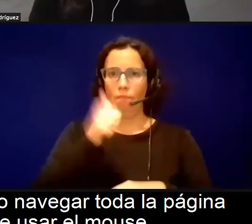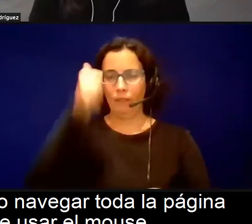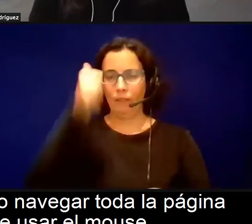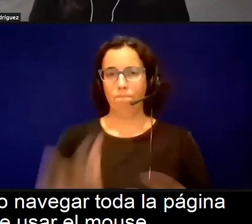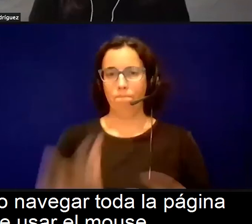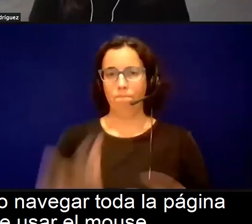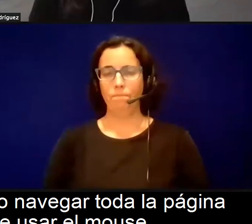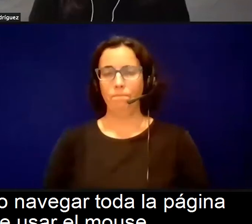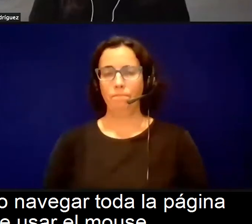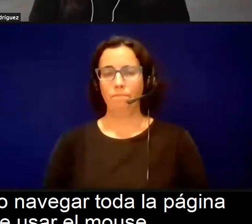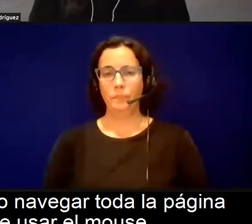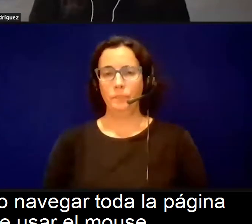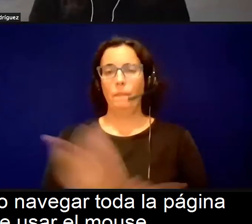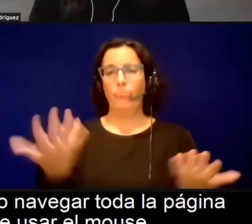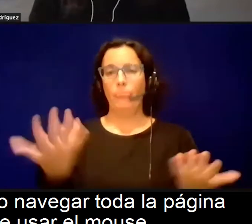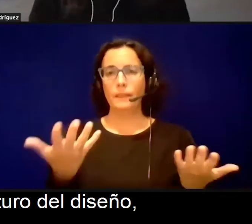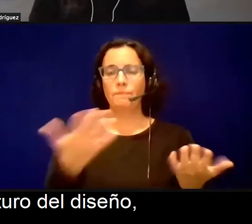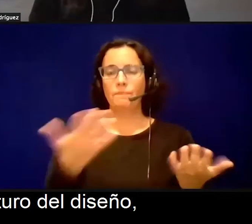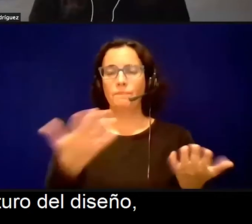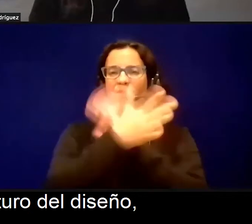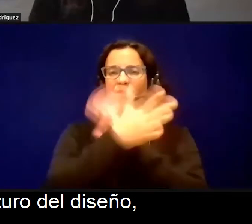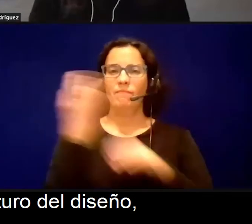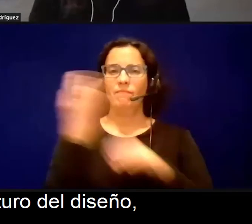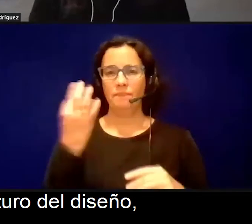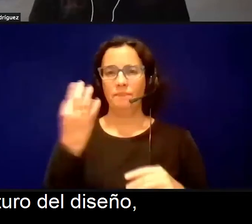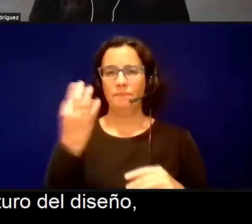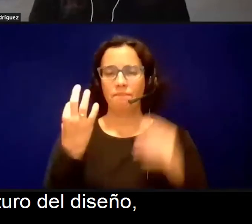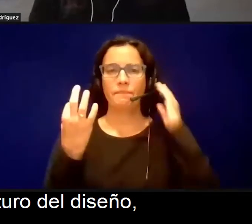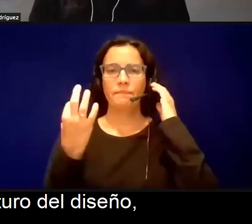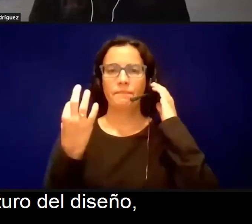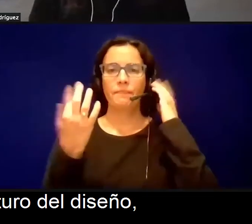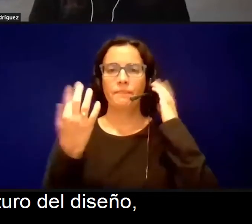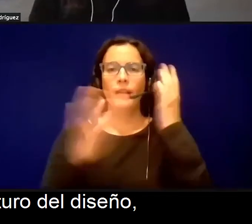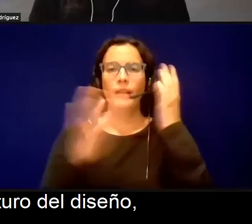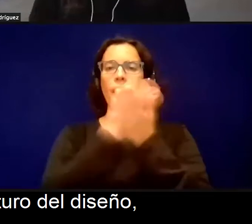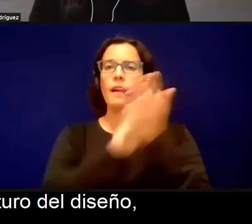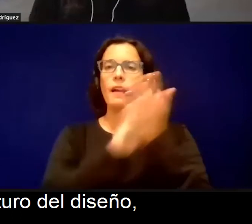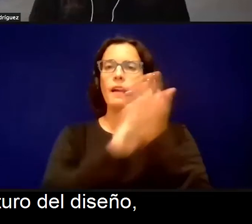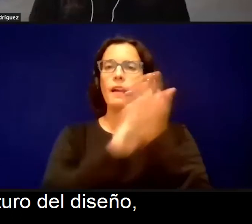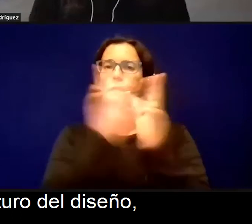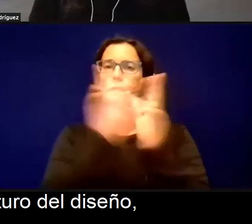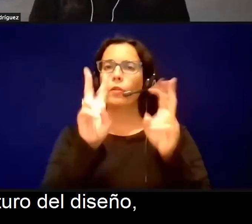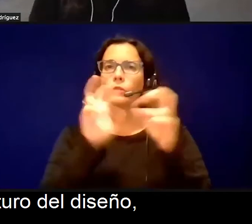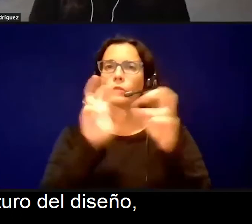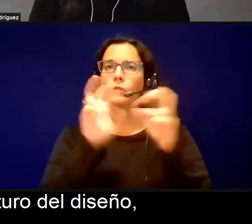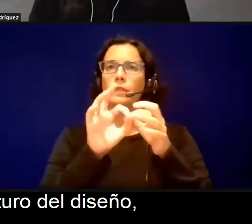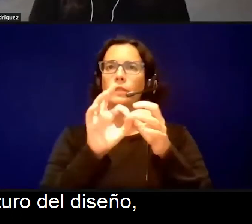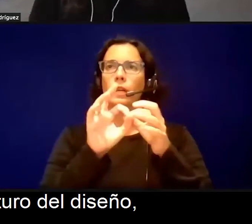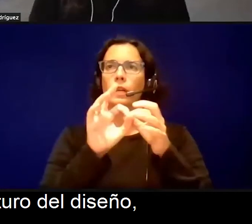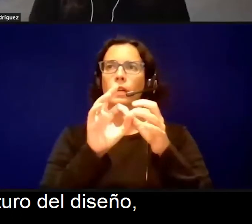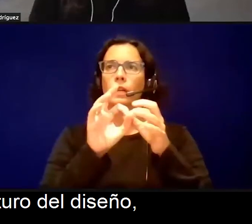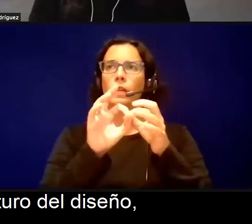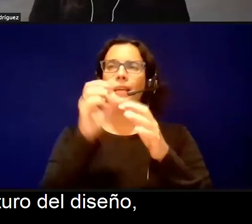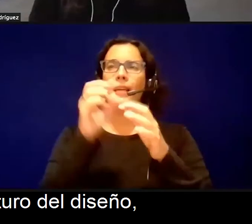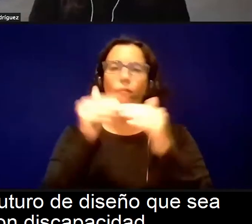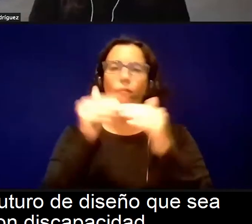el ratón. Así que lo que estoy diciendo es que estamos hablando del futuro del diseño.